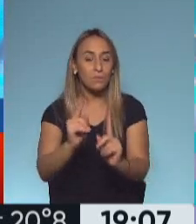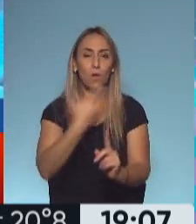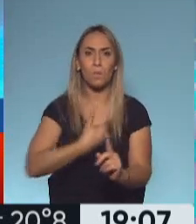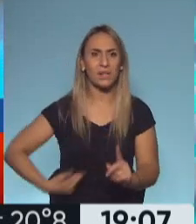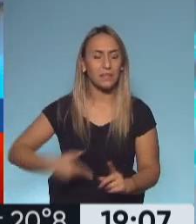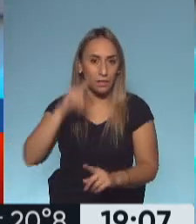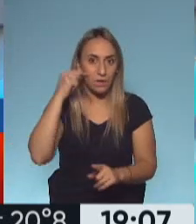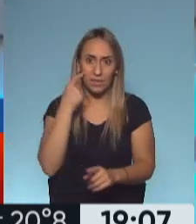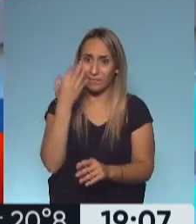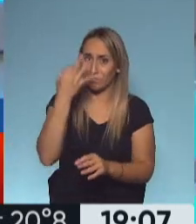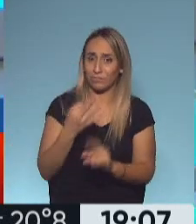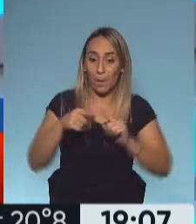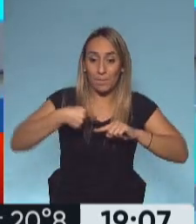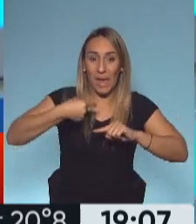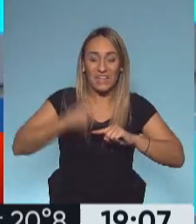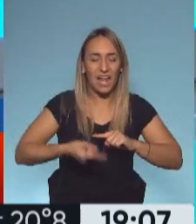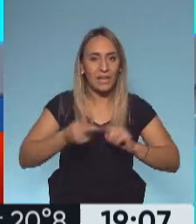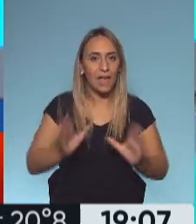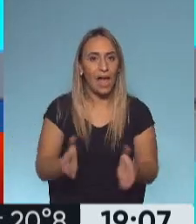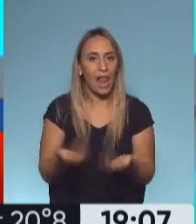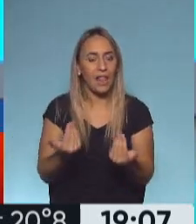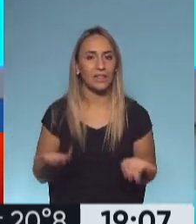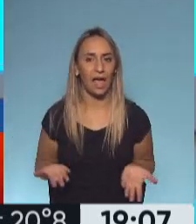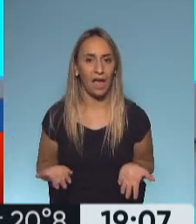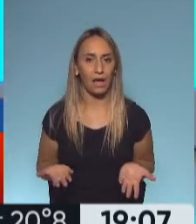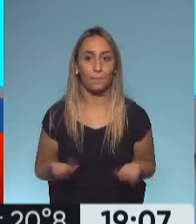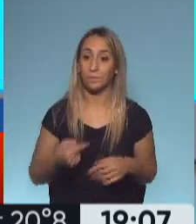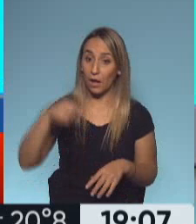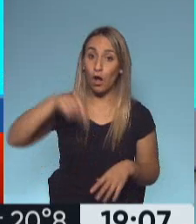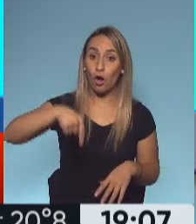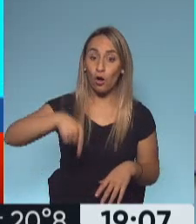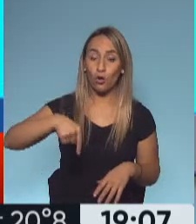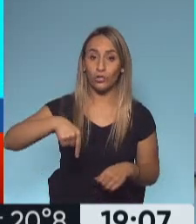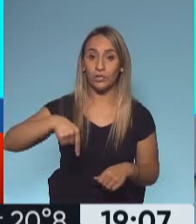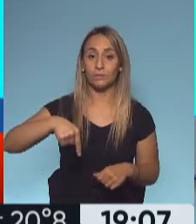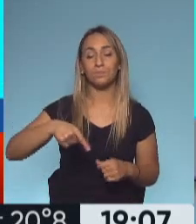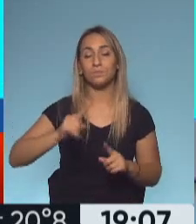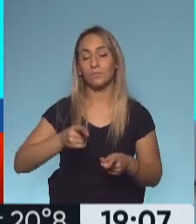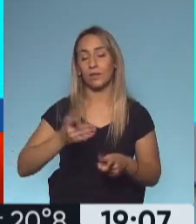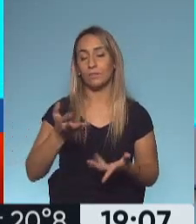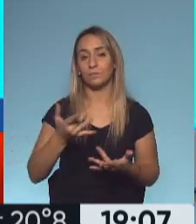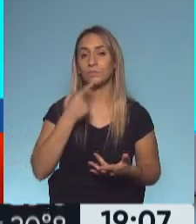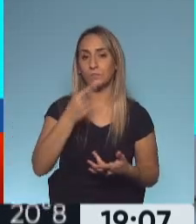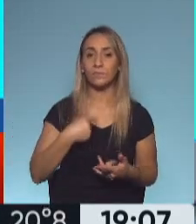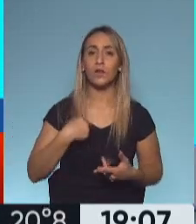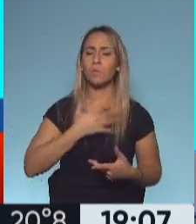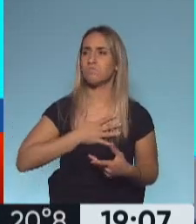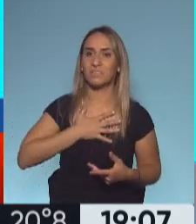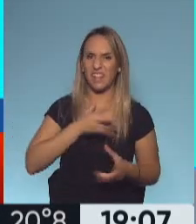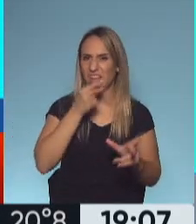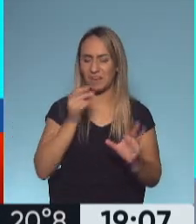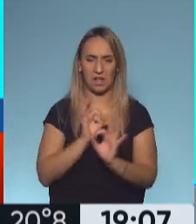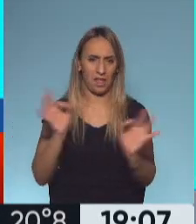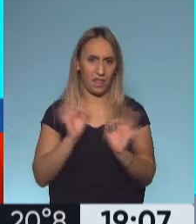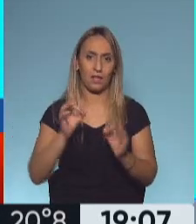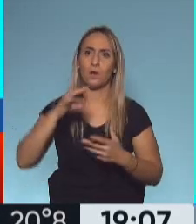de coronavirus. Mañana tendrá el alta. Mañana el alta, claro. Hoy él habló de un cuadro asintomático, ya sin